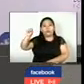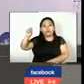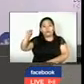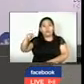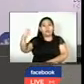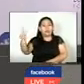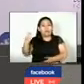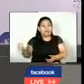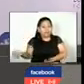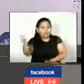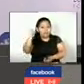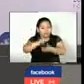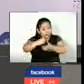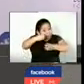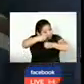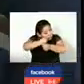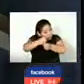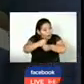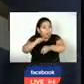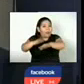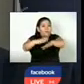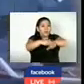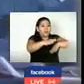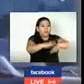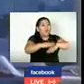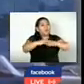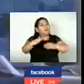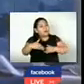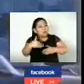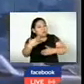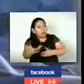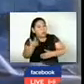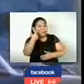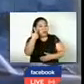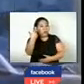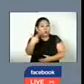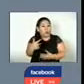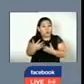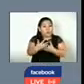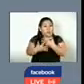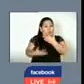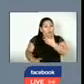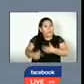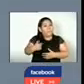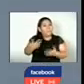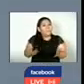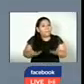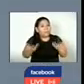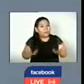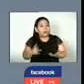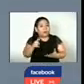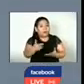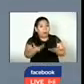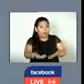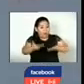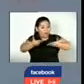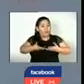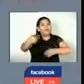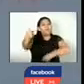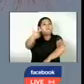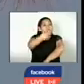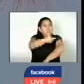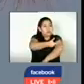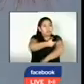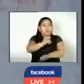acompañada de una advertencia sobre los raros e inusuales riesgos sanguíneos aunque también aseguró que los beneficios de la vacuna